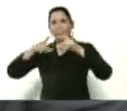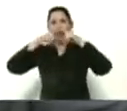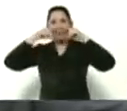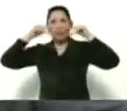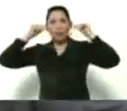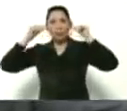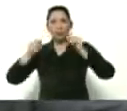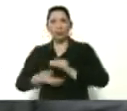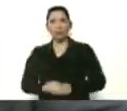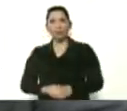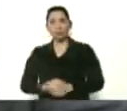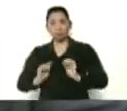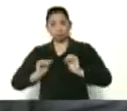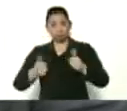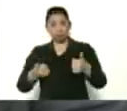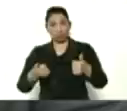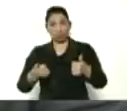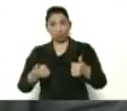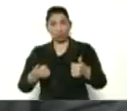al inicio de la entrevista.